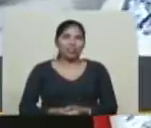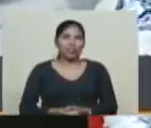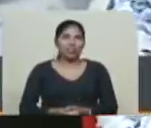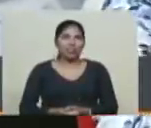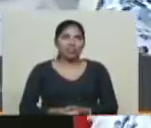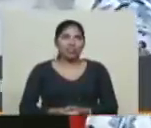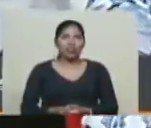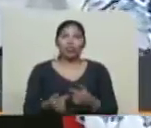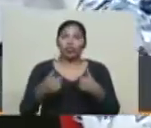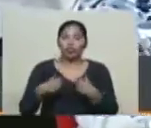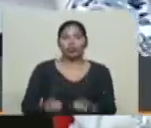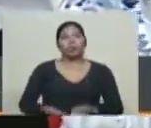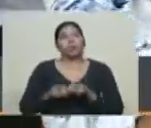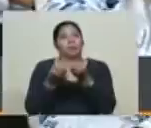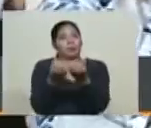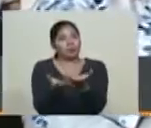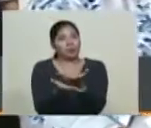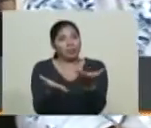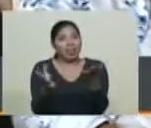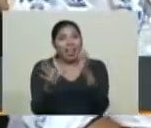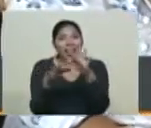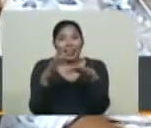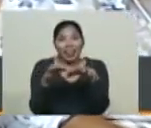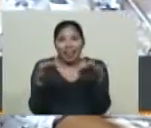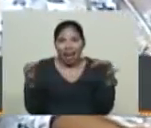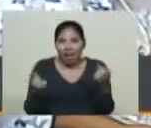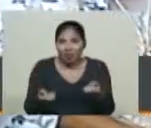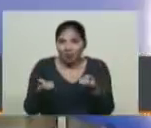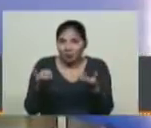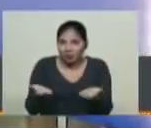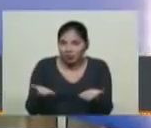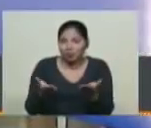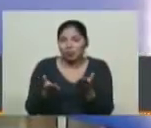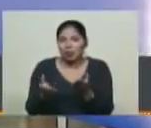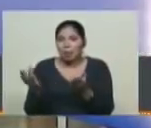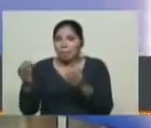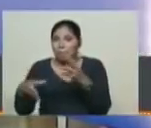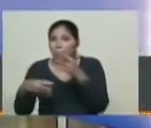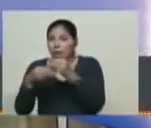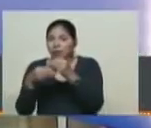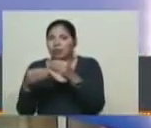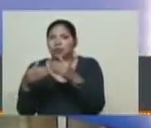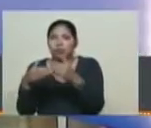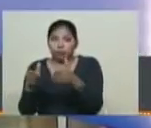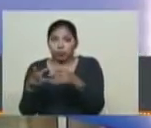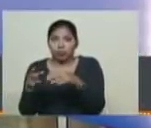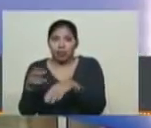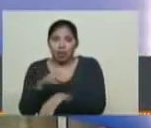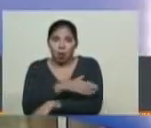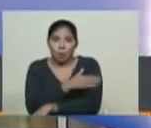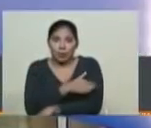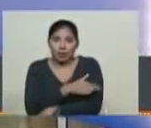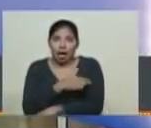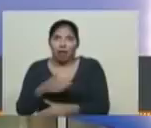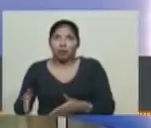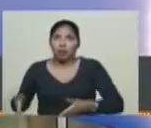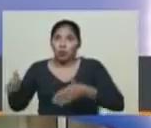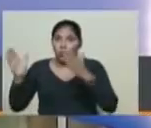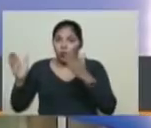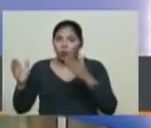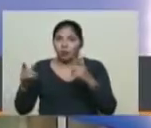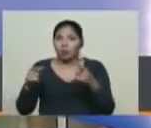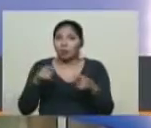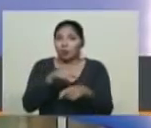Les traje un regalo, además de la inauguración. Doctora Luz, por favor, le tengo una sorpresa. ¿Usted